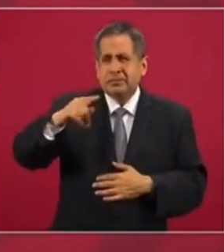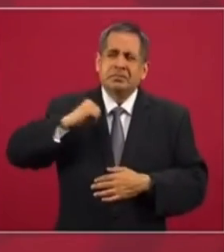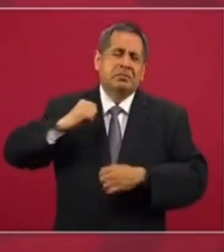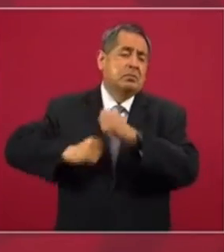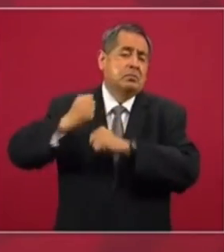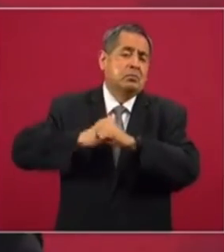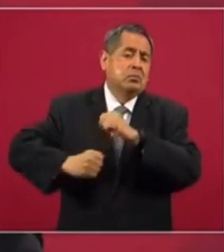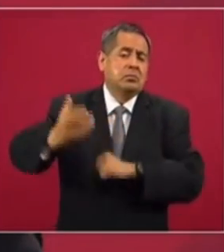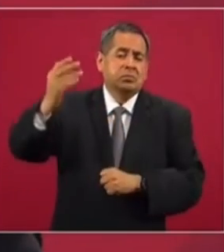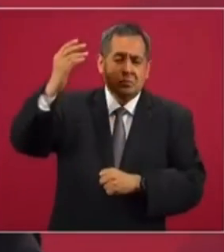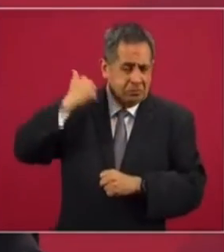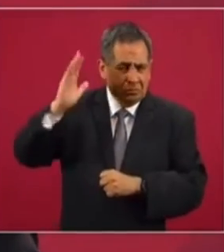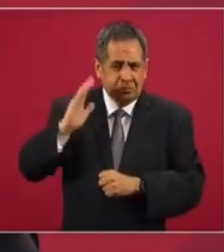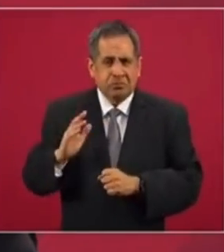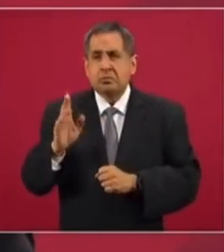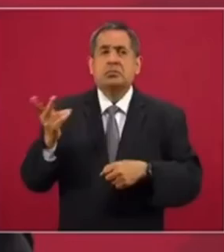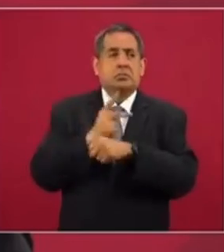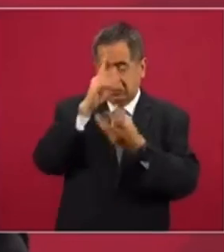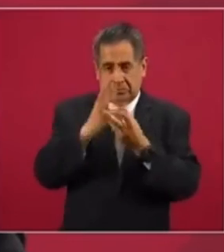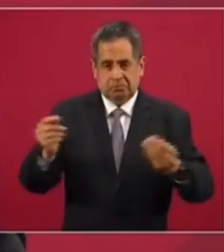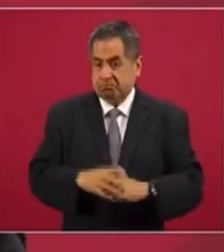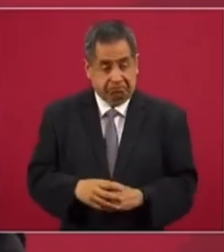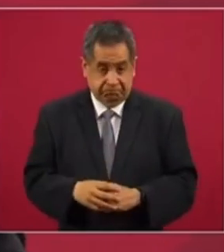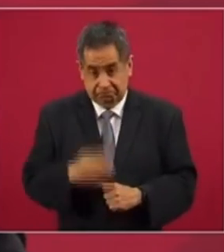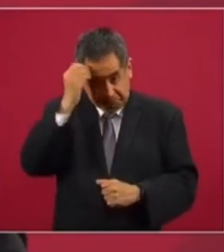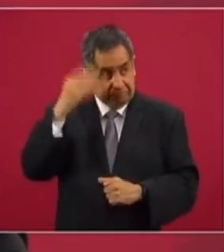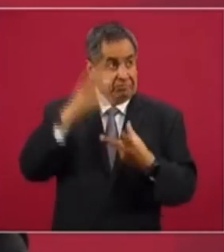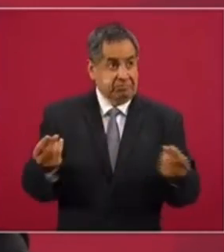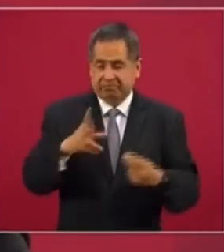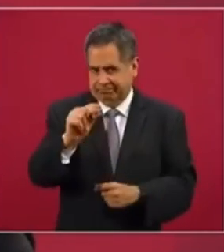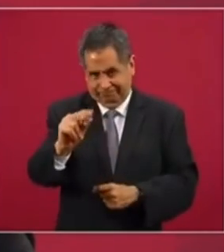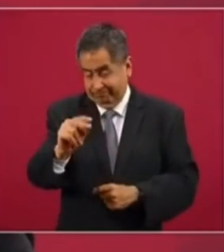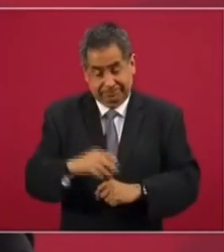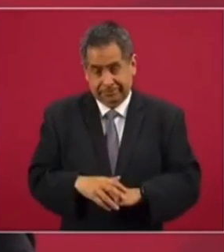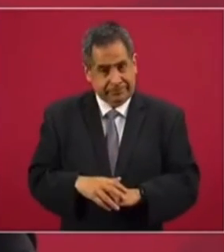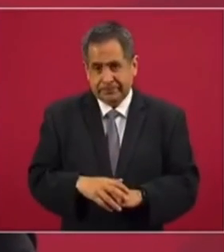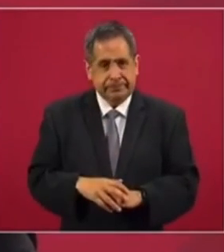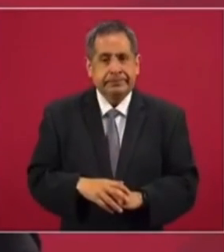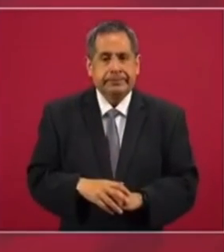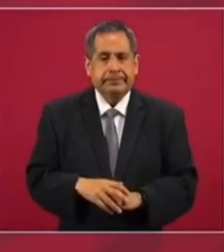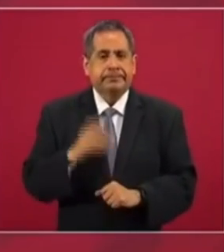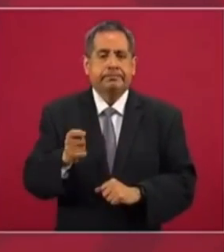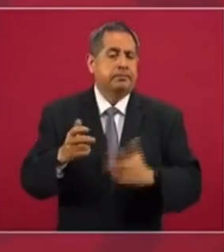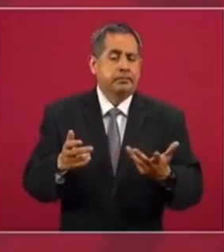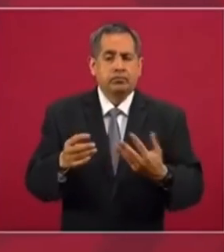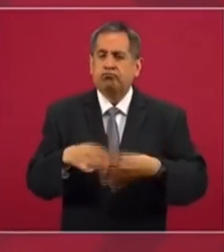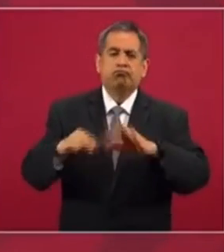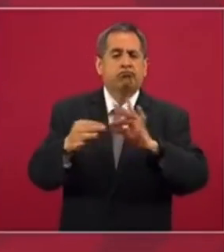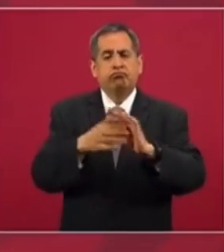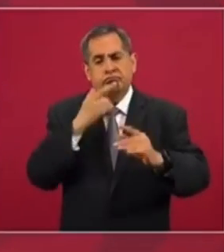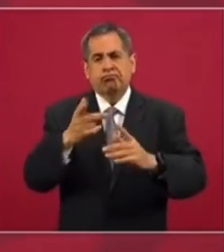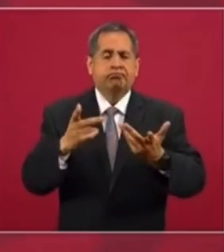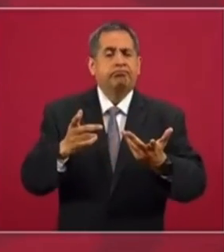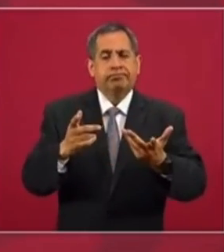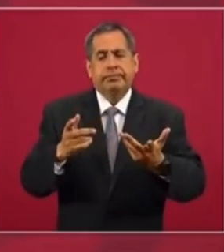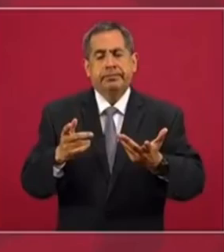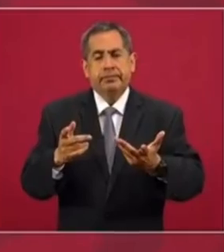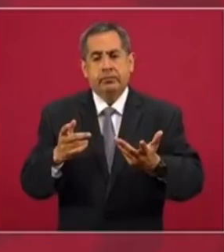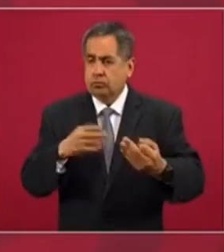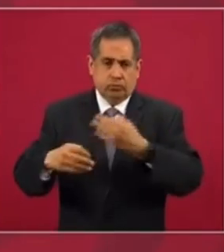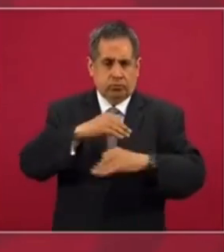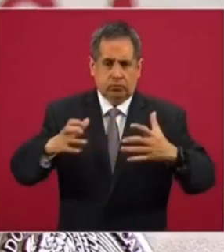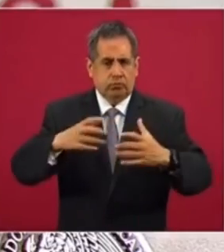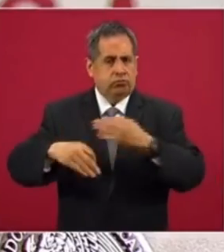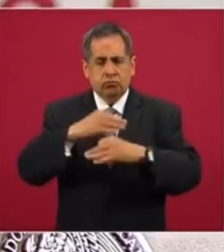hace mucho tiempo y que ya se olvidó. No, no. Entonces, es mejor que